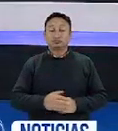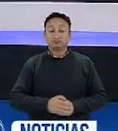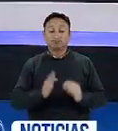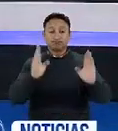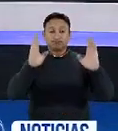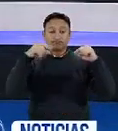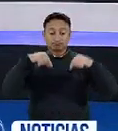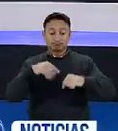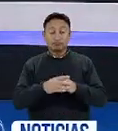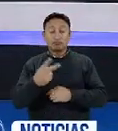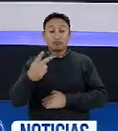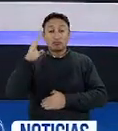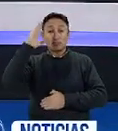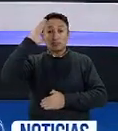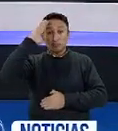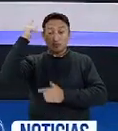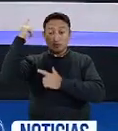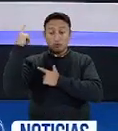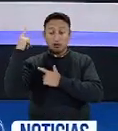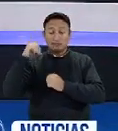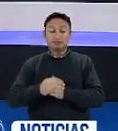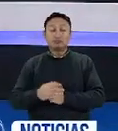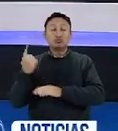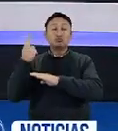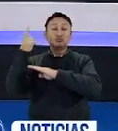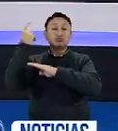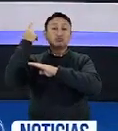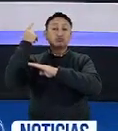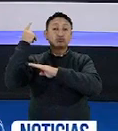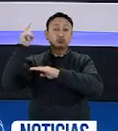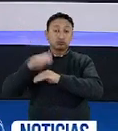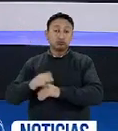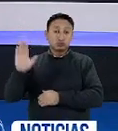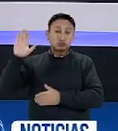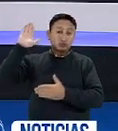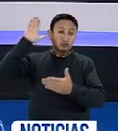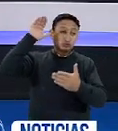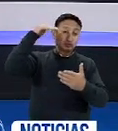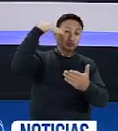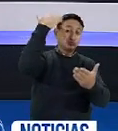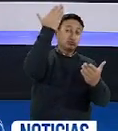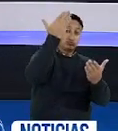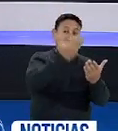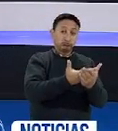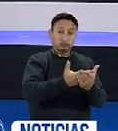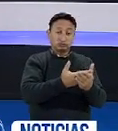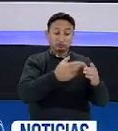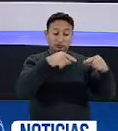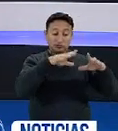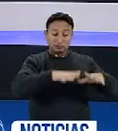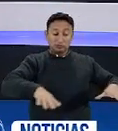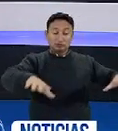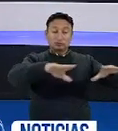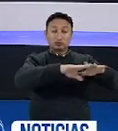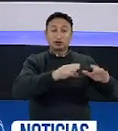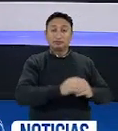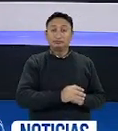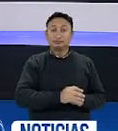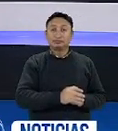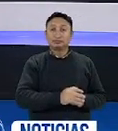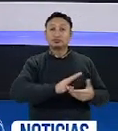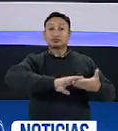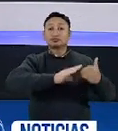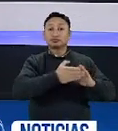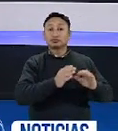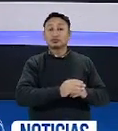Atención, dos militares que tripulaban el helicóptero de las Fuerzas Armadas fallecieron cuando la nave se estrelló en los linderos de la comuna